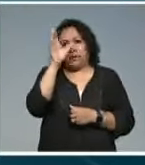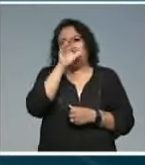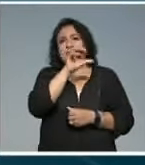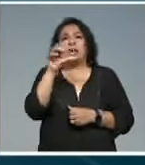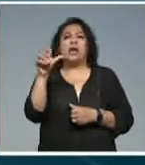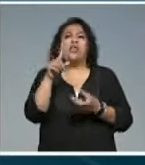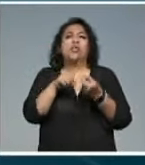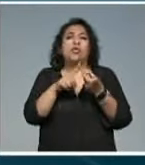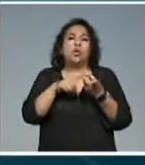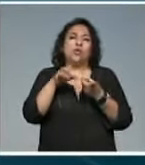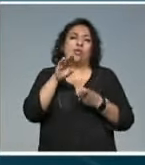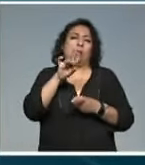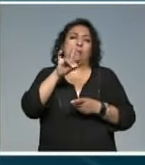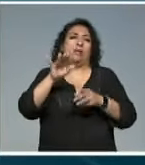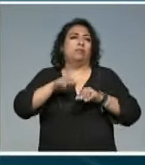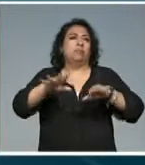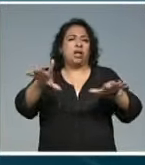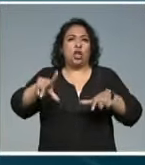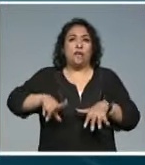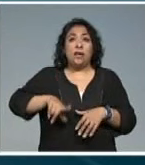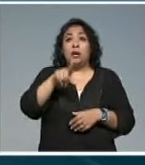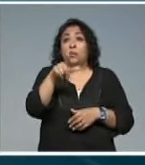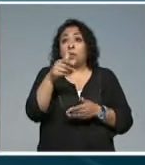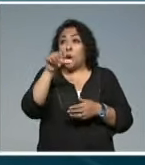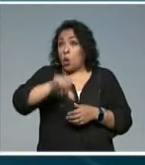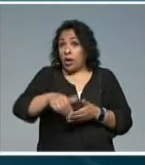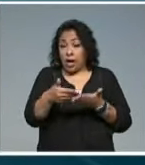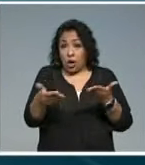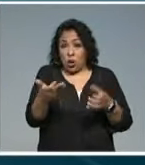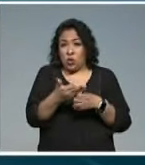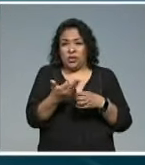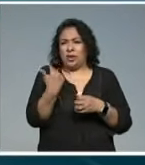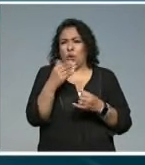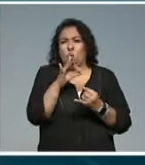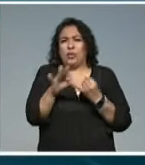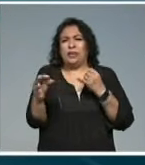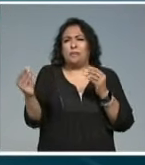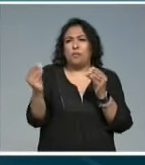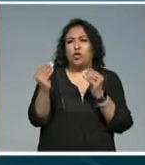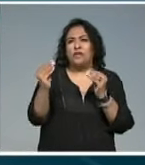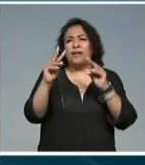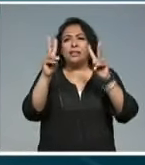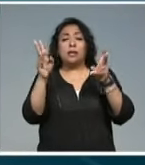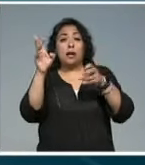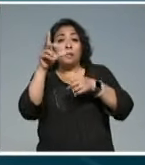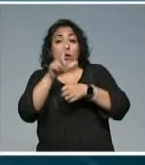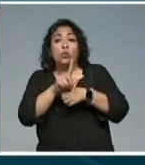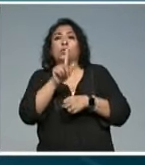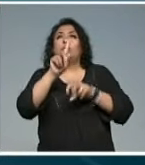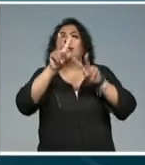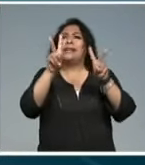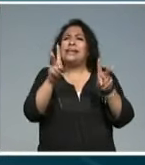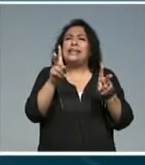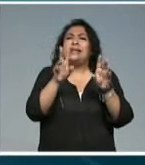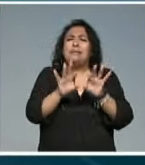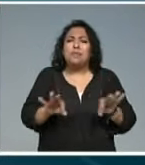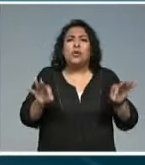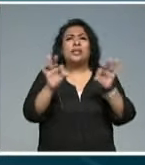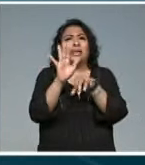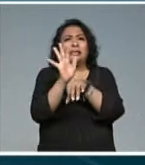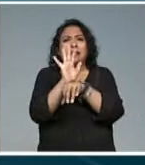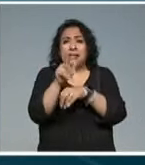medios públicos. El cine nos une. Ahora mismo en el último debate que tuvimos sobre cultura se habló de la importancia del cine